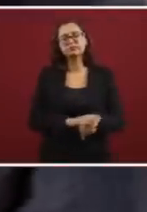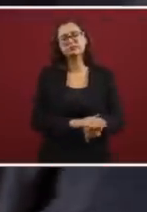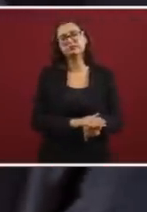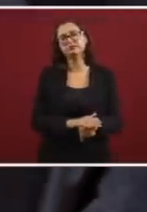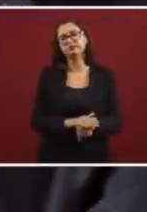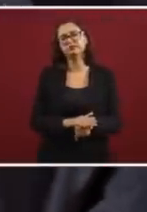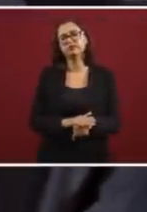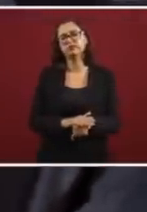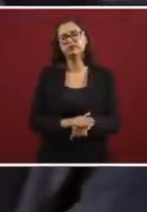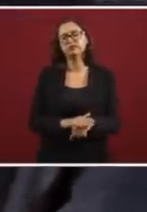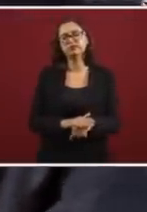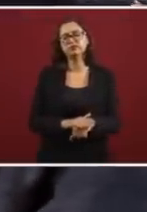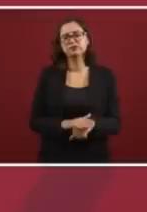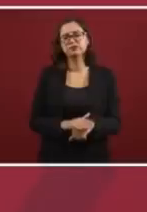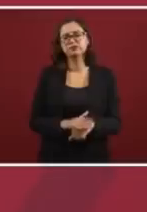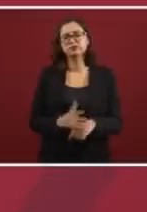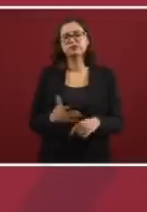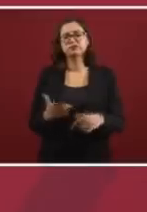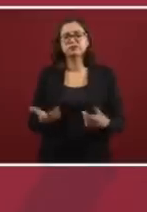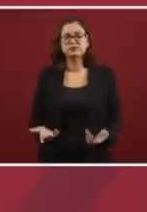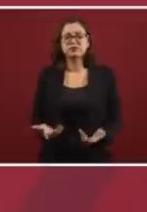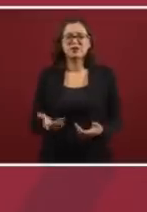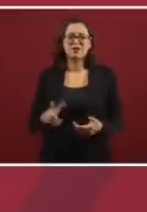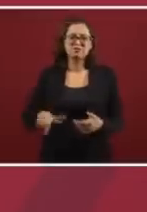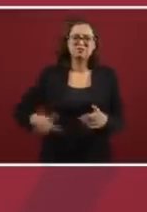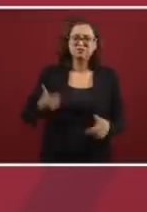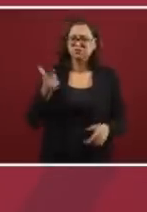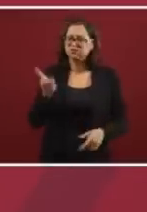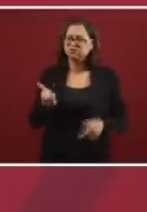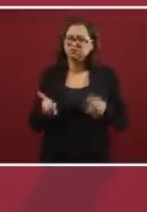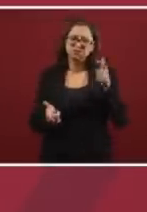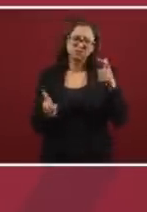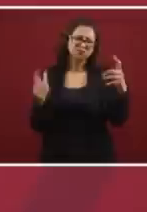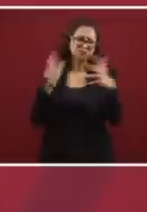se abandonen las armas